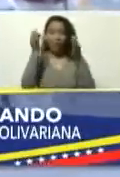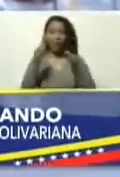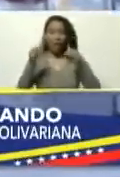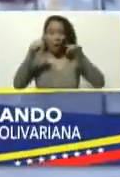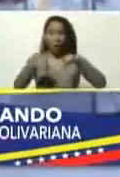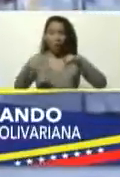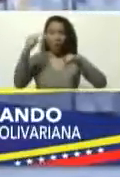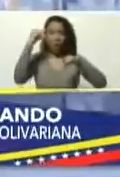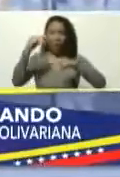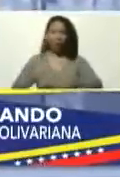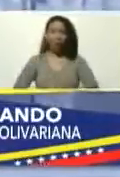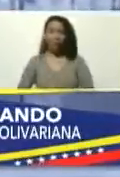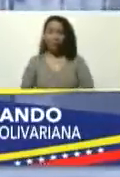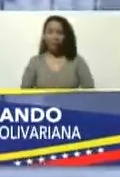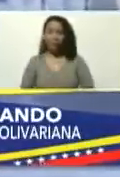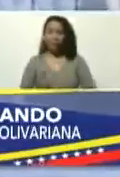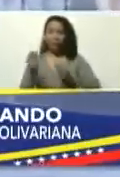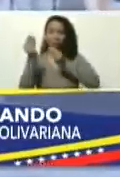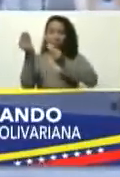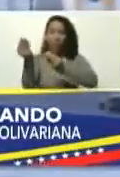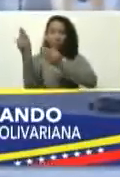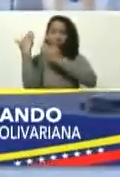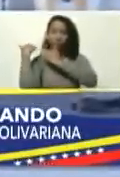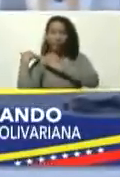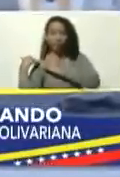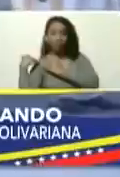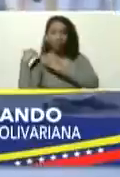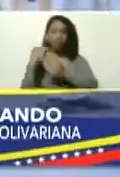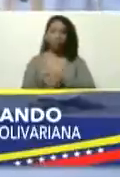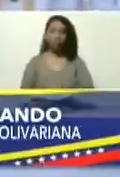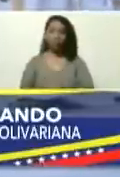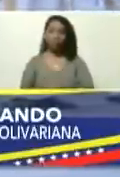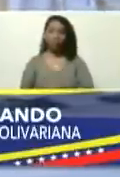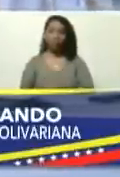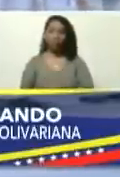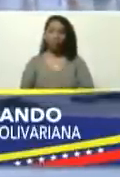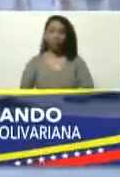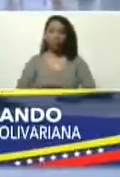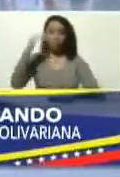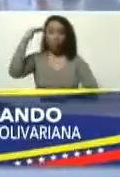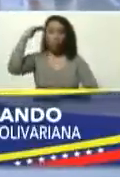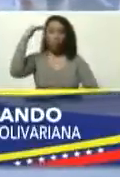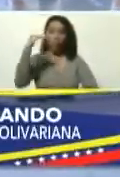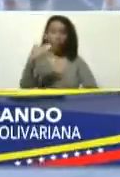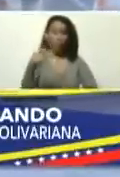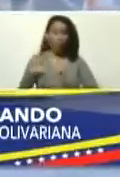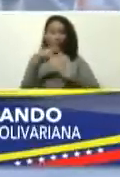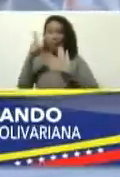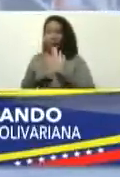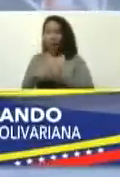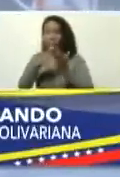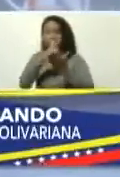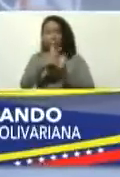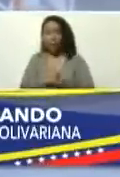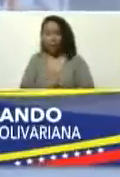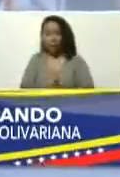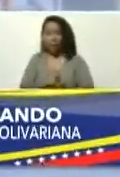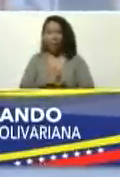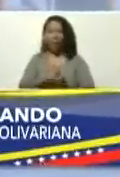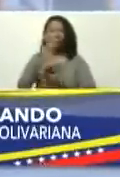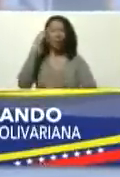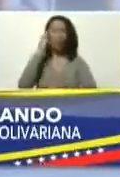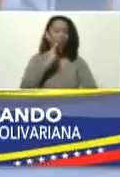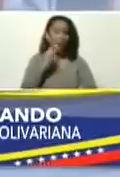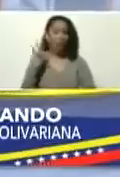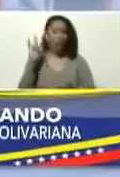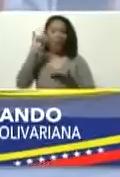hoy entregamos los cargos de comandante general de la Armada Bolivariana y comandante general de la